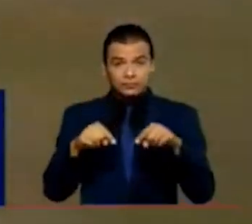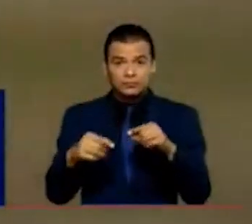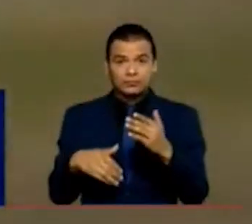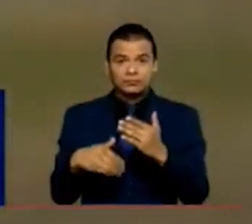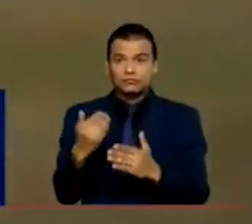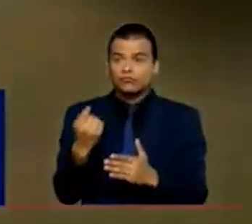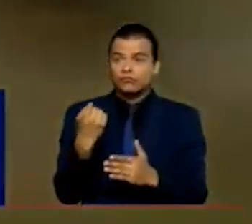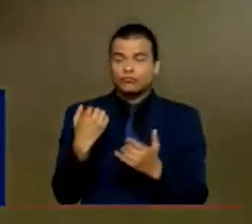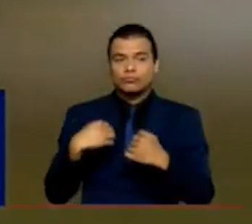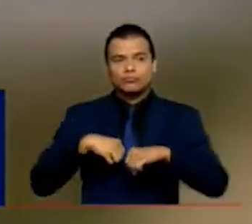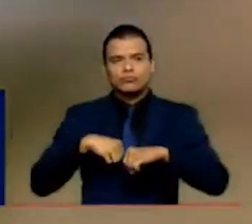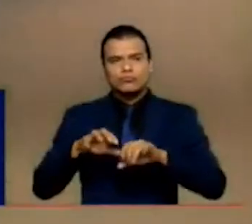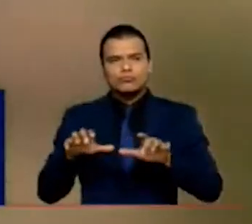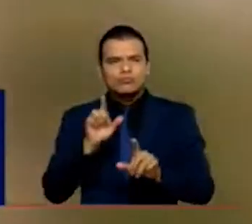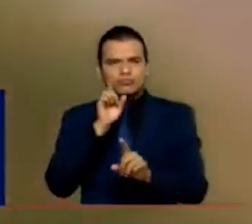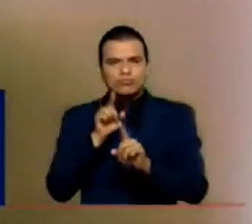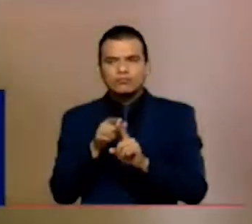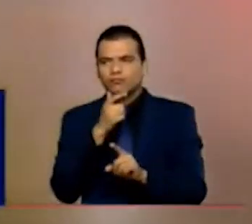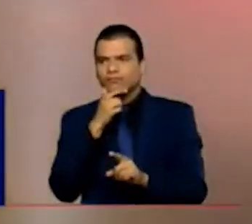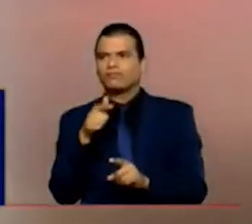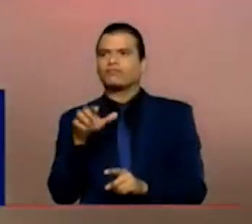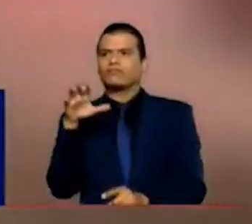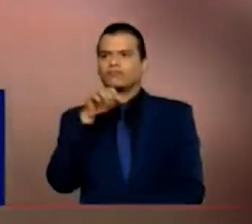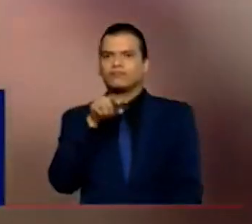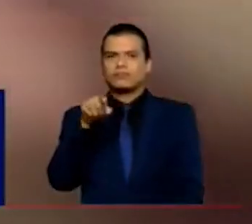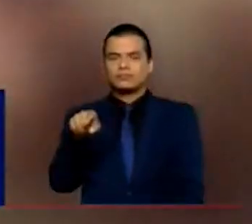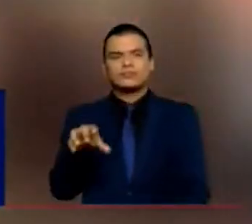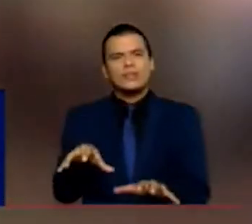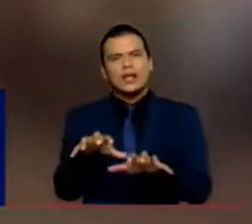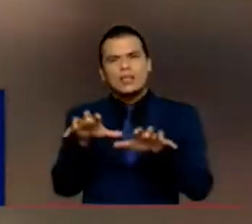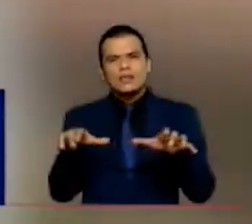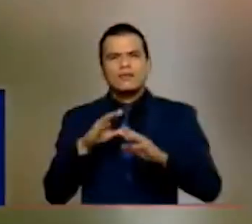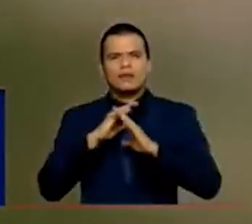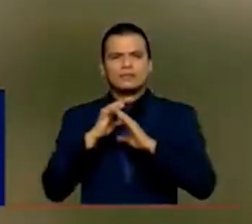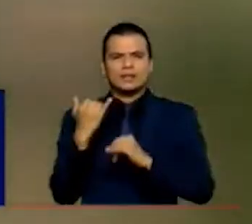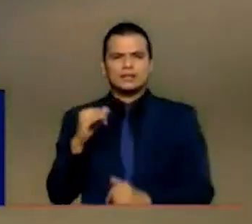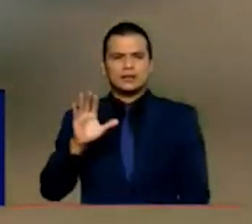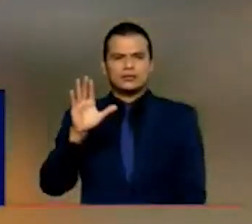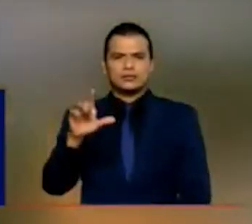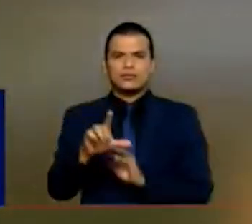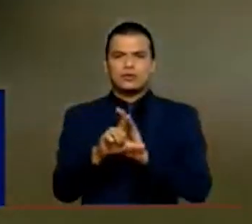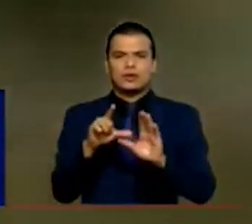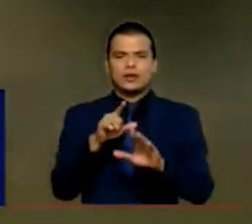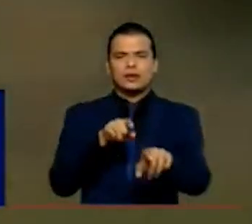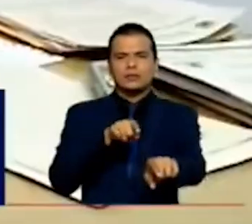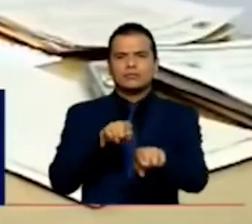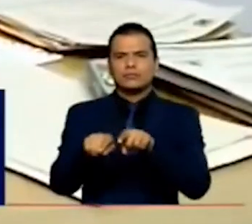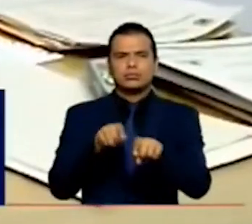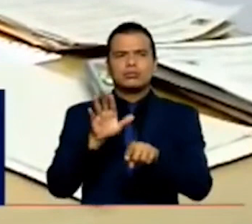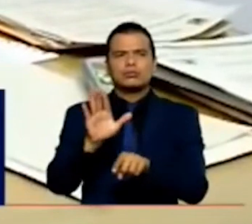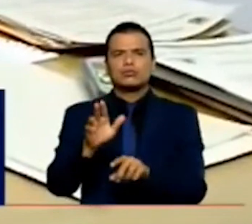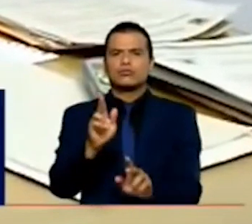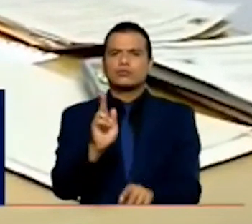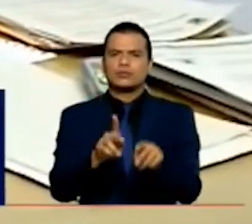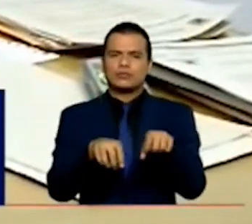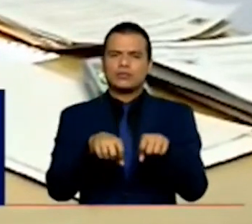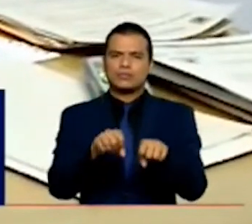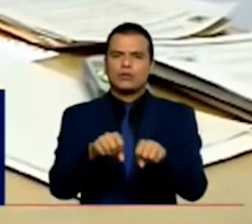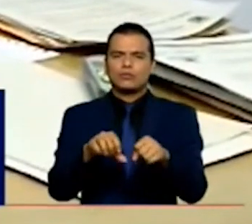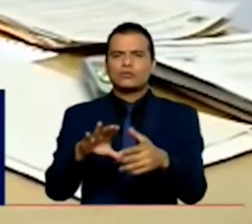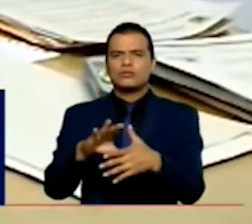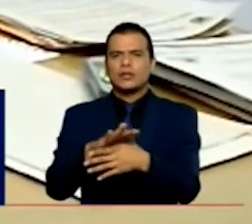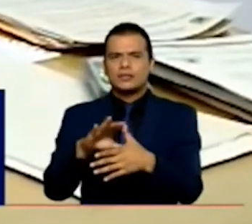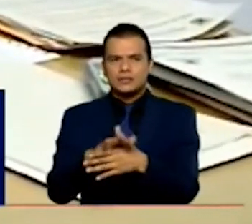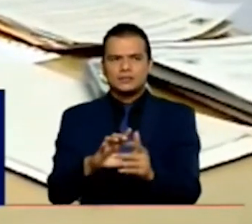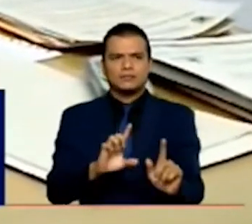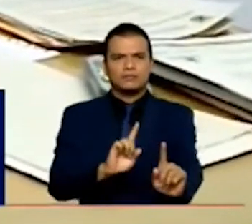un operativo para contrarrestar estas prácticas. Para erradicar los piques ilegales de motociclistas, taxis y